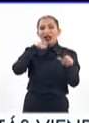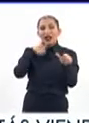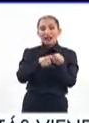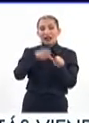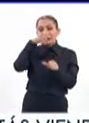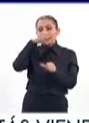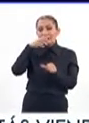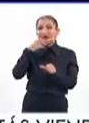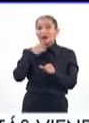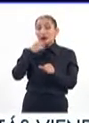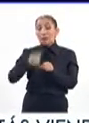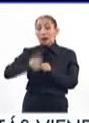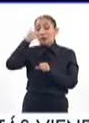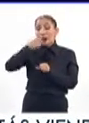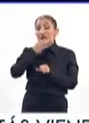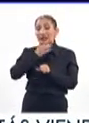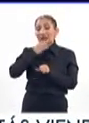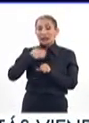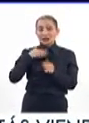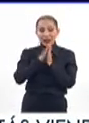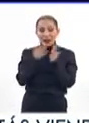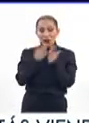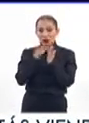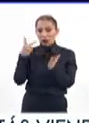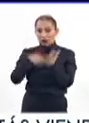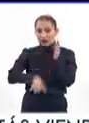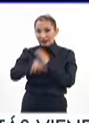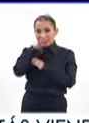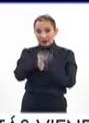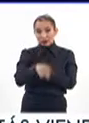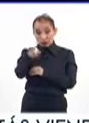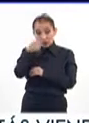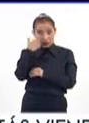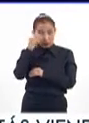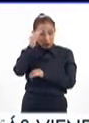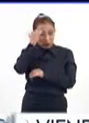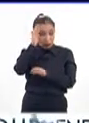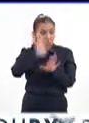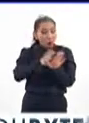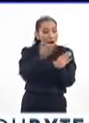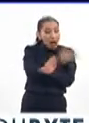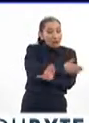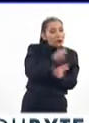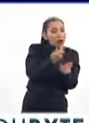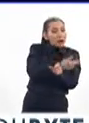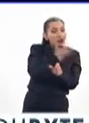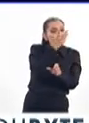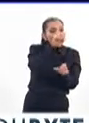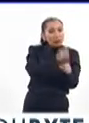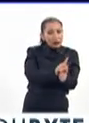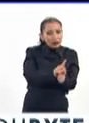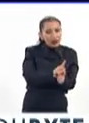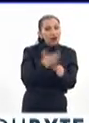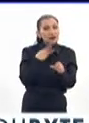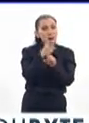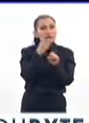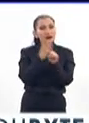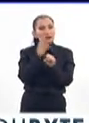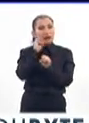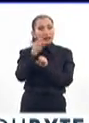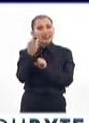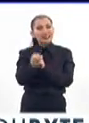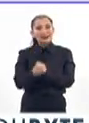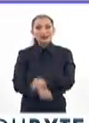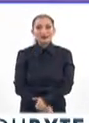Letras en Tepic, primera fiesta literaria del 2019. Y si quieren saber cómo nos la pasamos en estos 5 días, los invitamos a ver